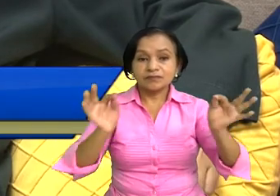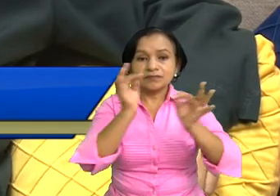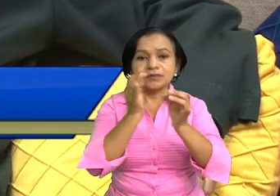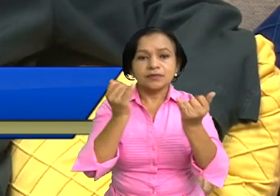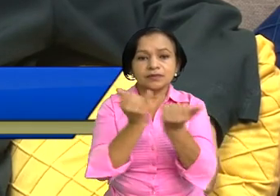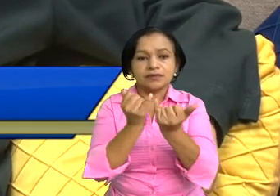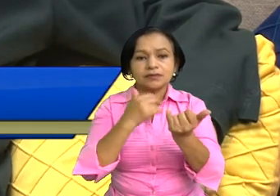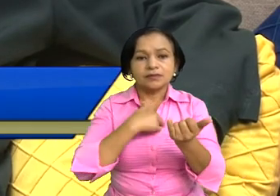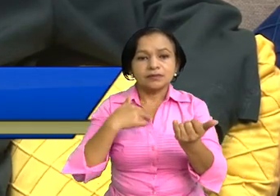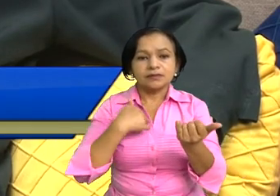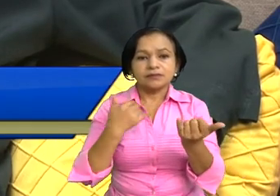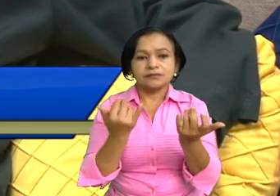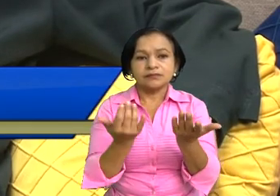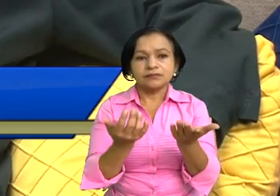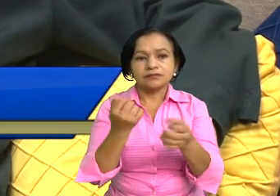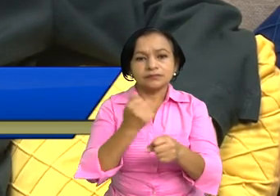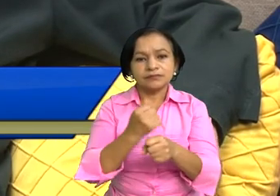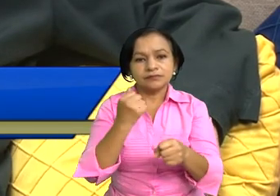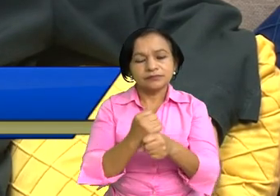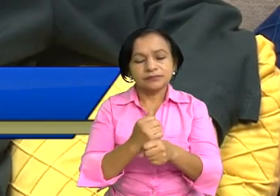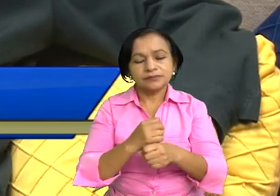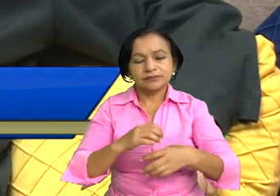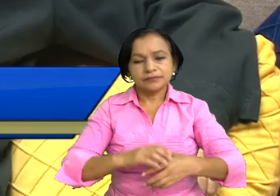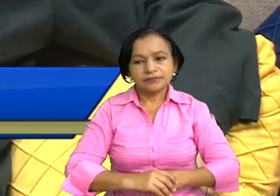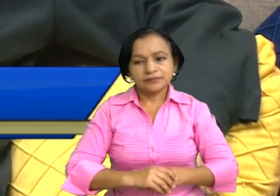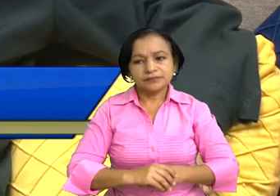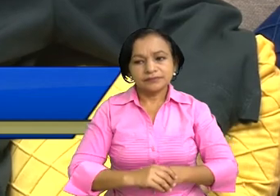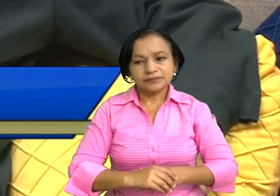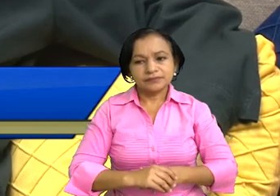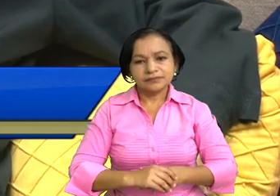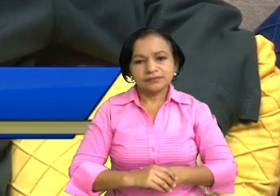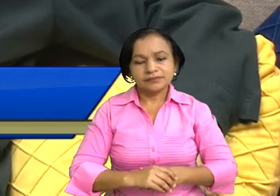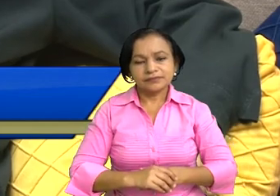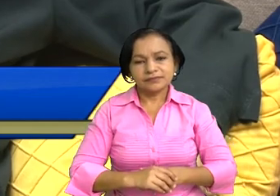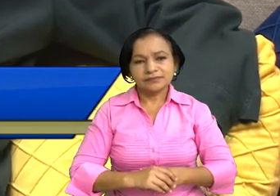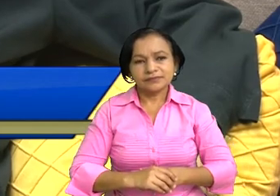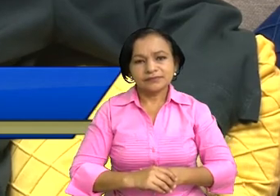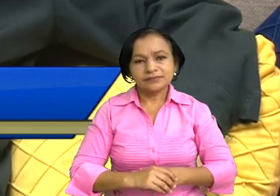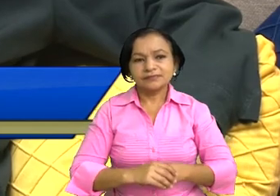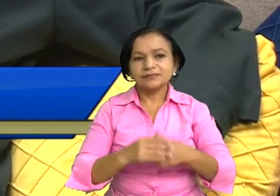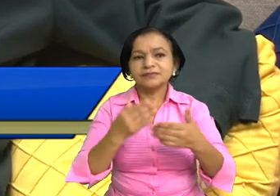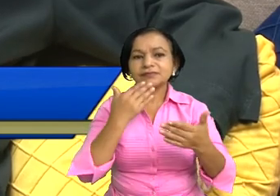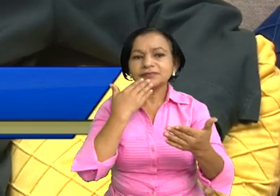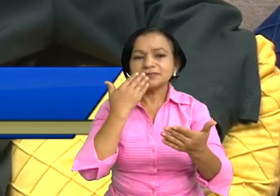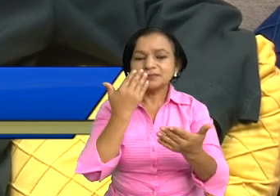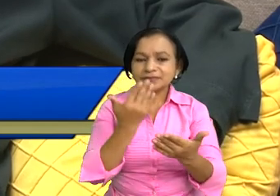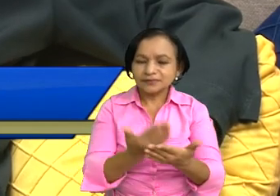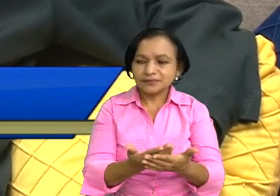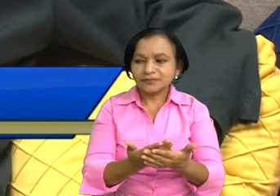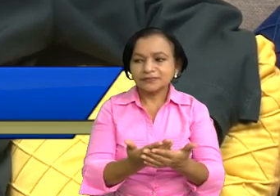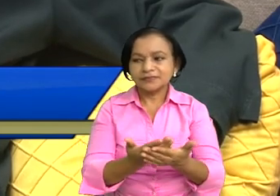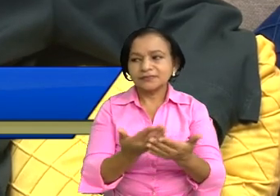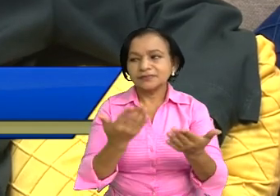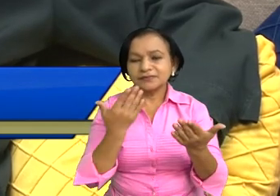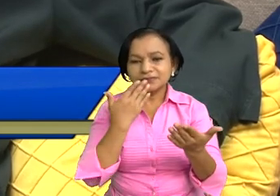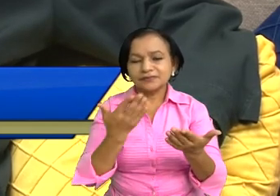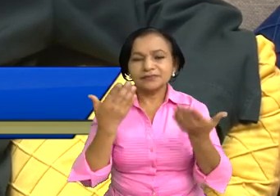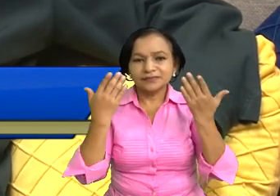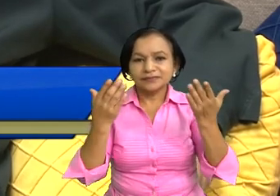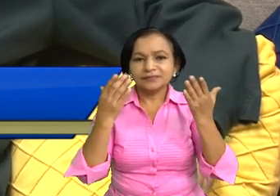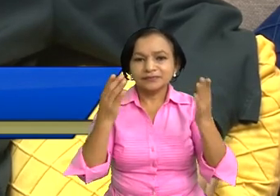vida, vienen a resolverles miles de problemas y ese agradecimiento, esa gratitud que